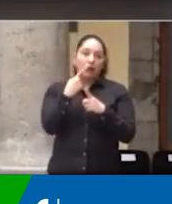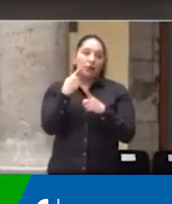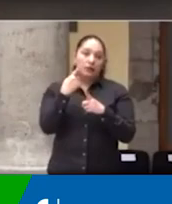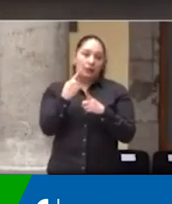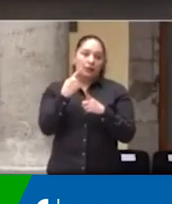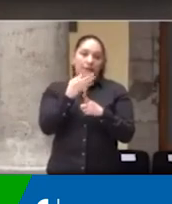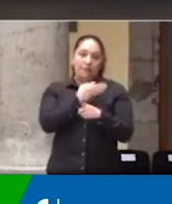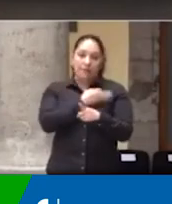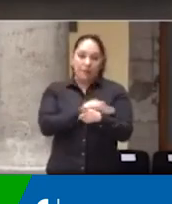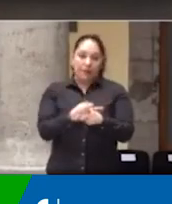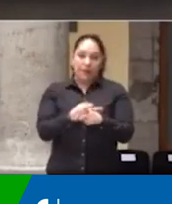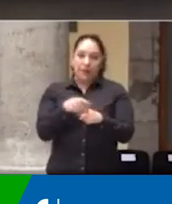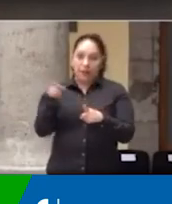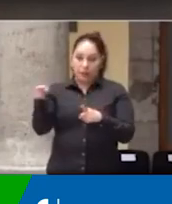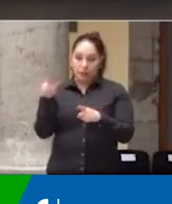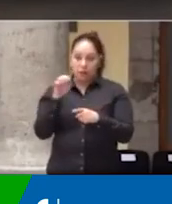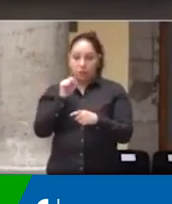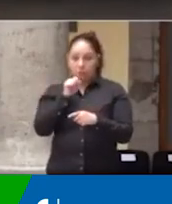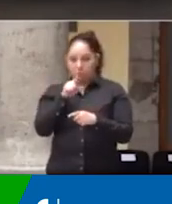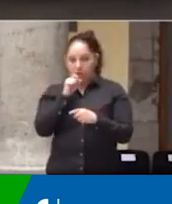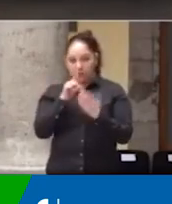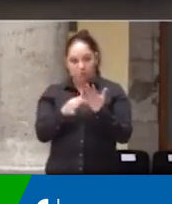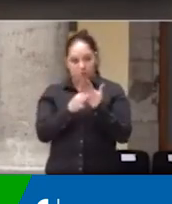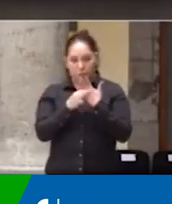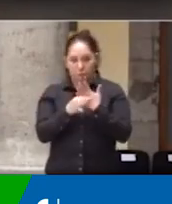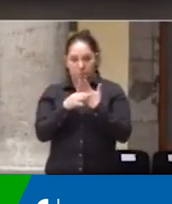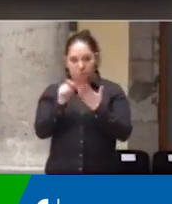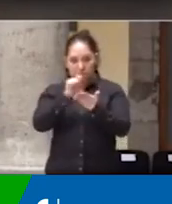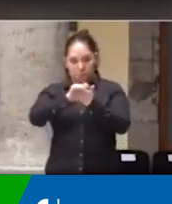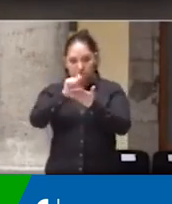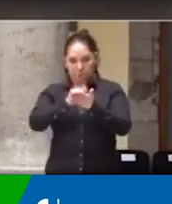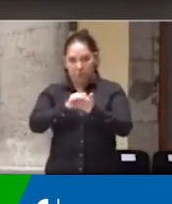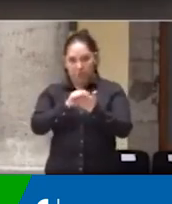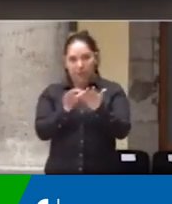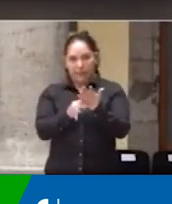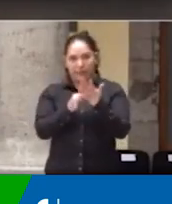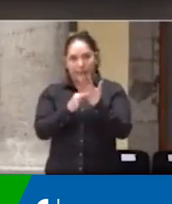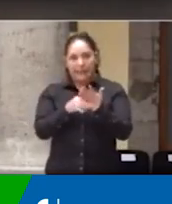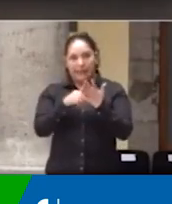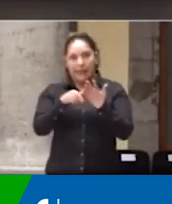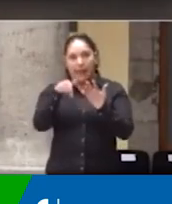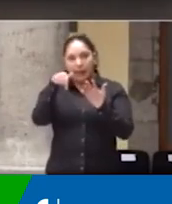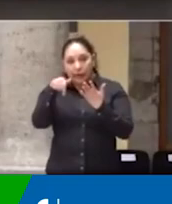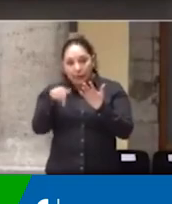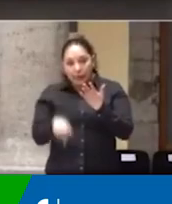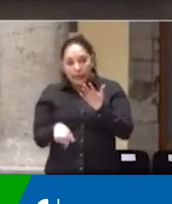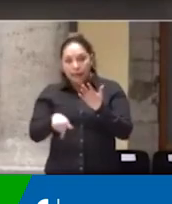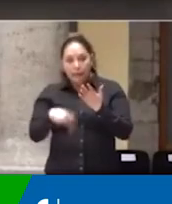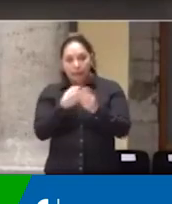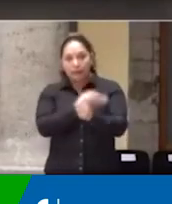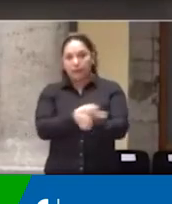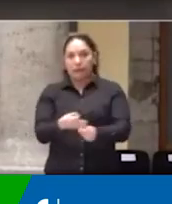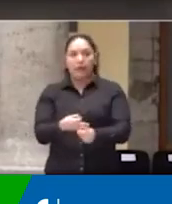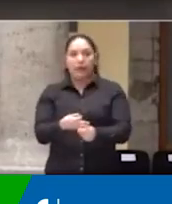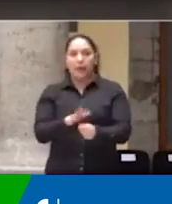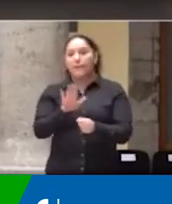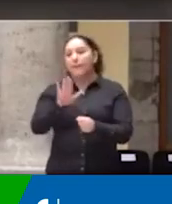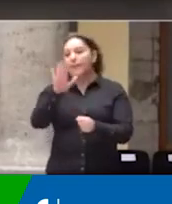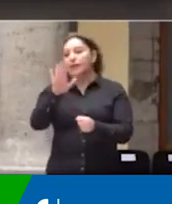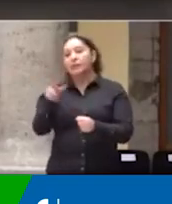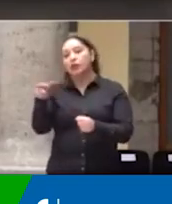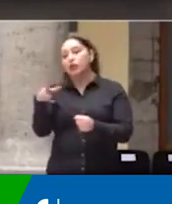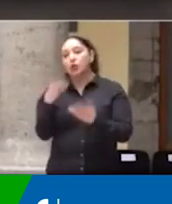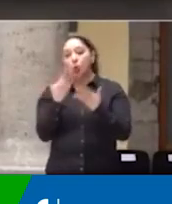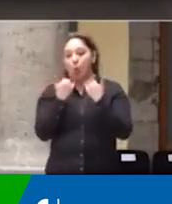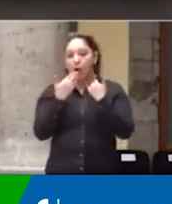constancia hecha por ellos mismos, sin ningún protocolo, que diga que en la familia no hay nadie que presente aparentemente, no son